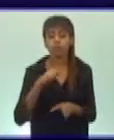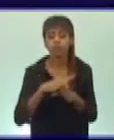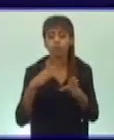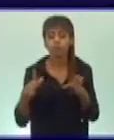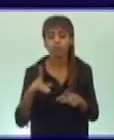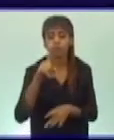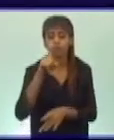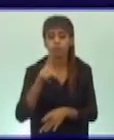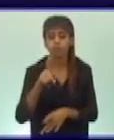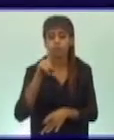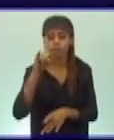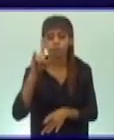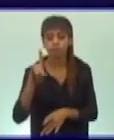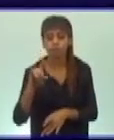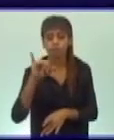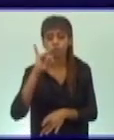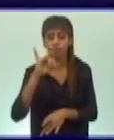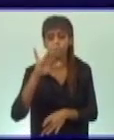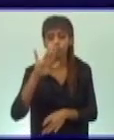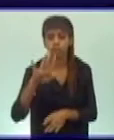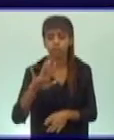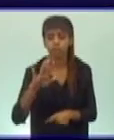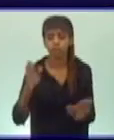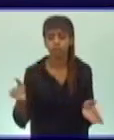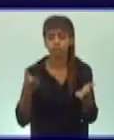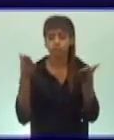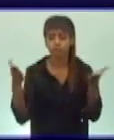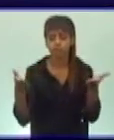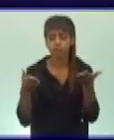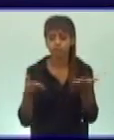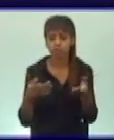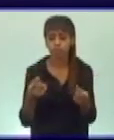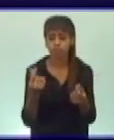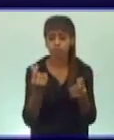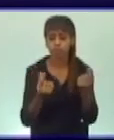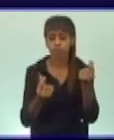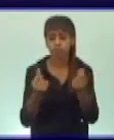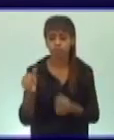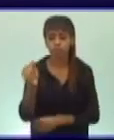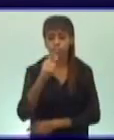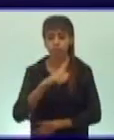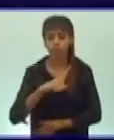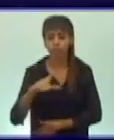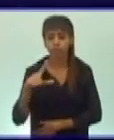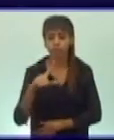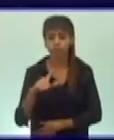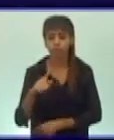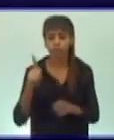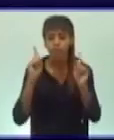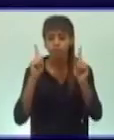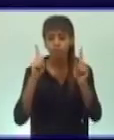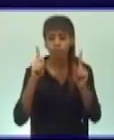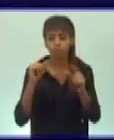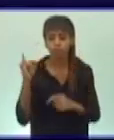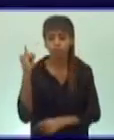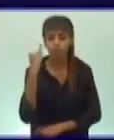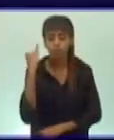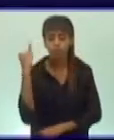1975, desarrollo económico, social y política internacional en el período histórico